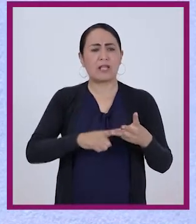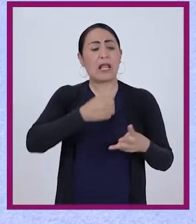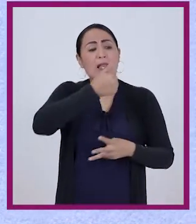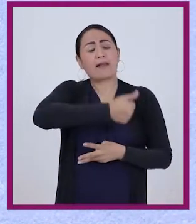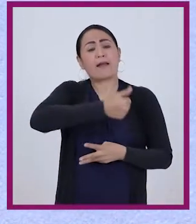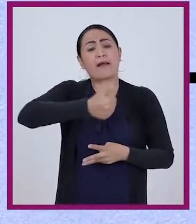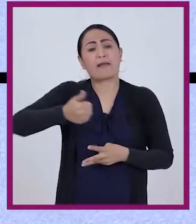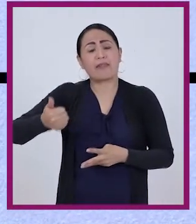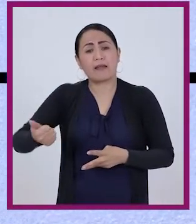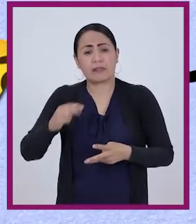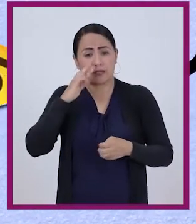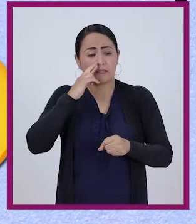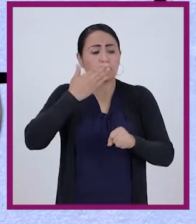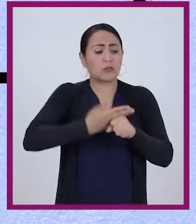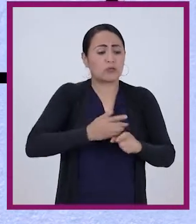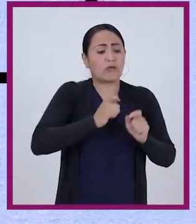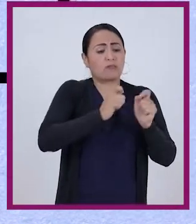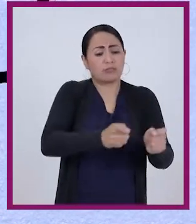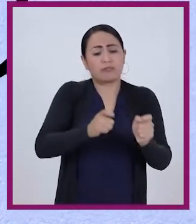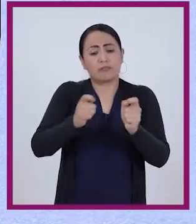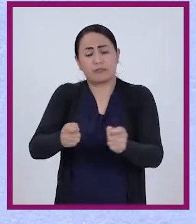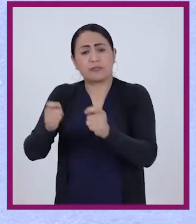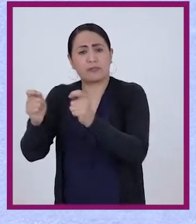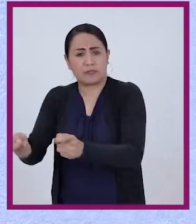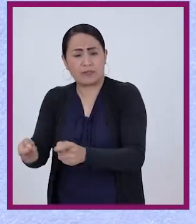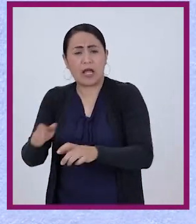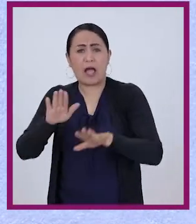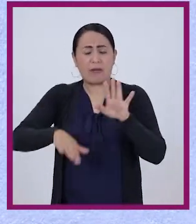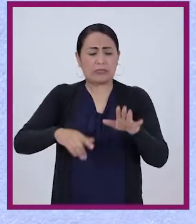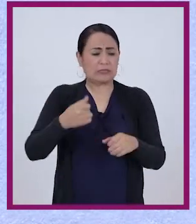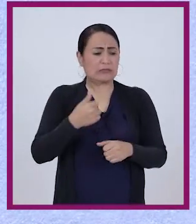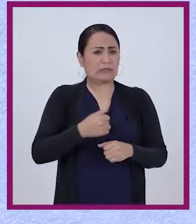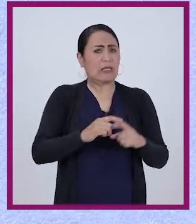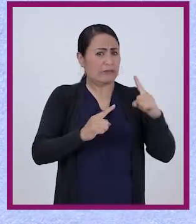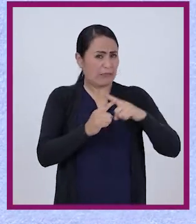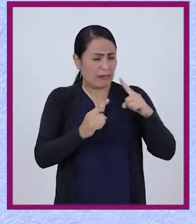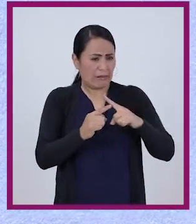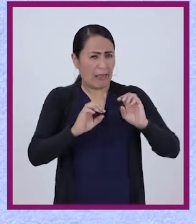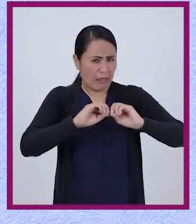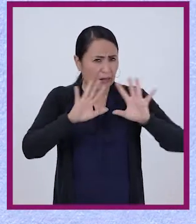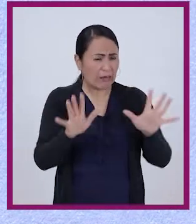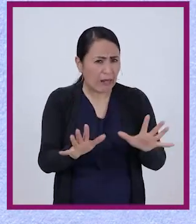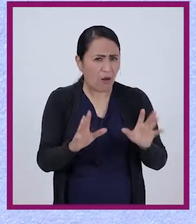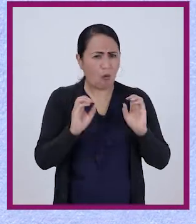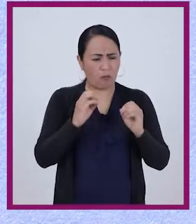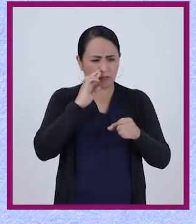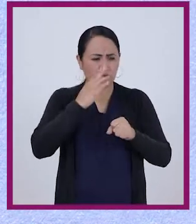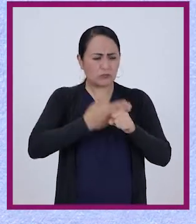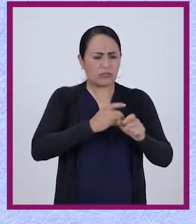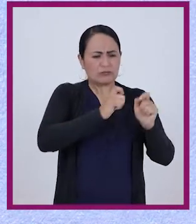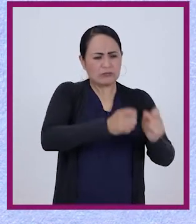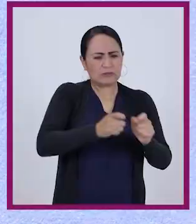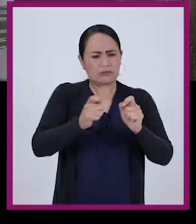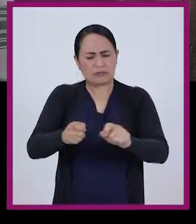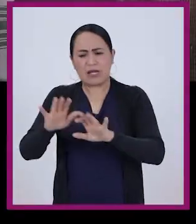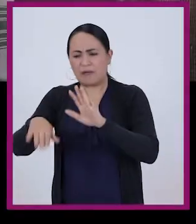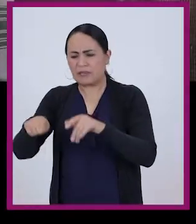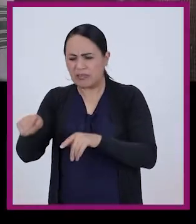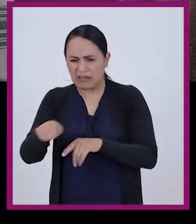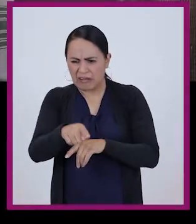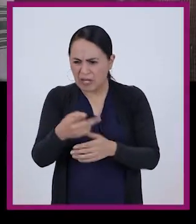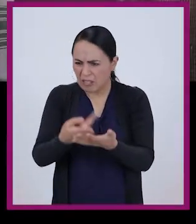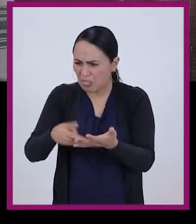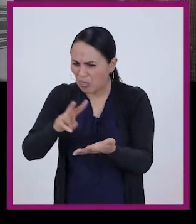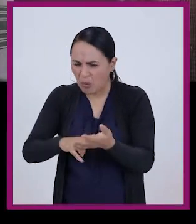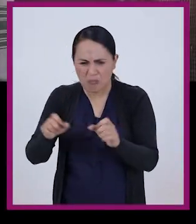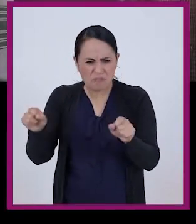No tener claros los roles que vamos a desempeñar. Si no tenemos claras las tareas y el rol que vamos a realizar, vamos a confundirnos, a repetir